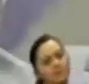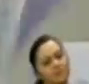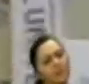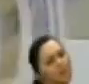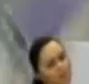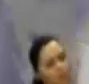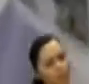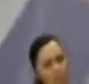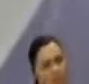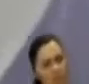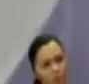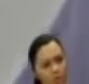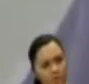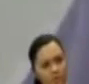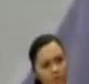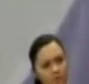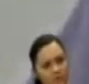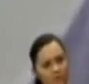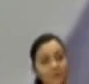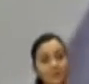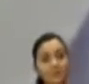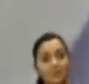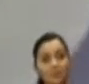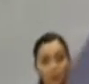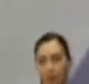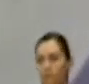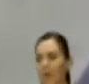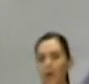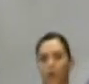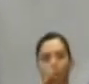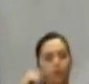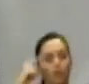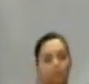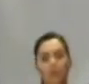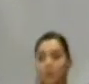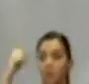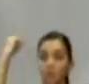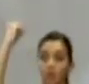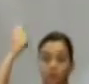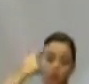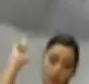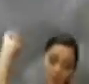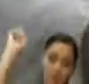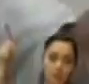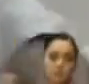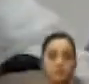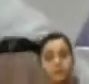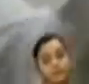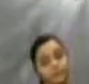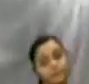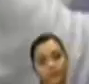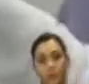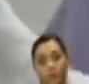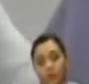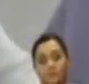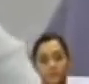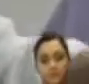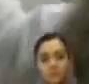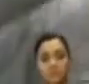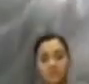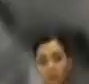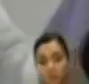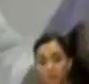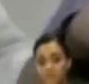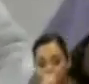compañero. Pero no, yo soy el que estoy atentando a libertad de prensa, ¿no? Ellos tienen derecho a engañar a la gente. En todo caso, le insisto, no tenemos nada